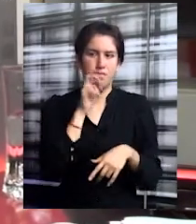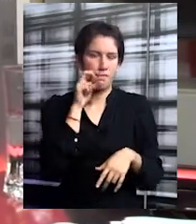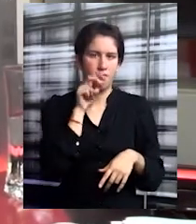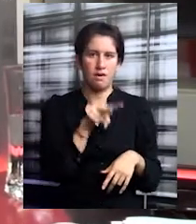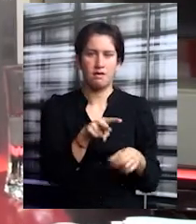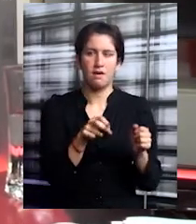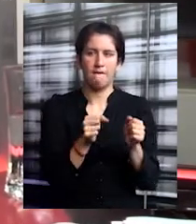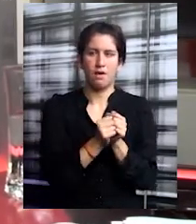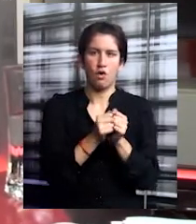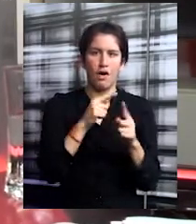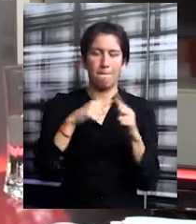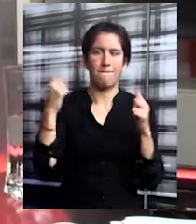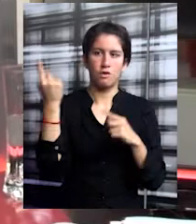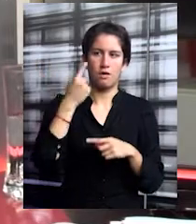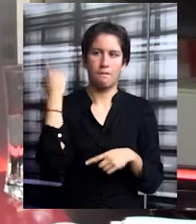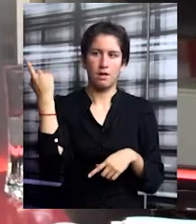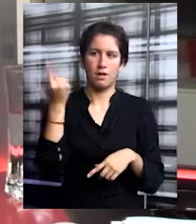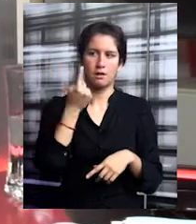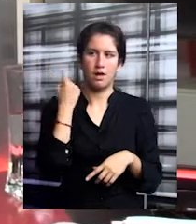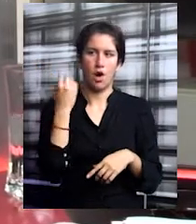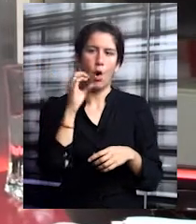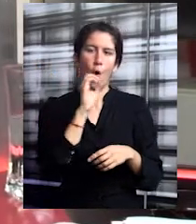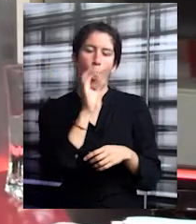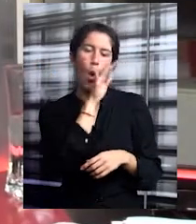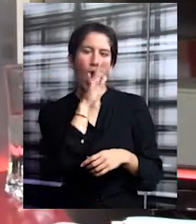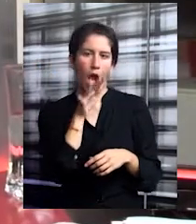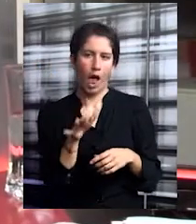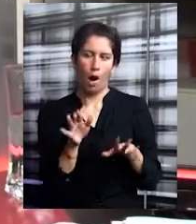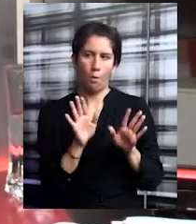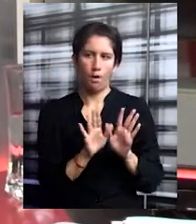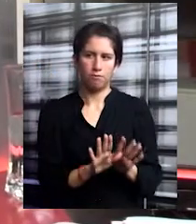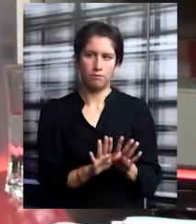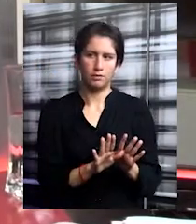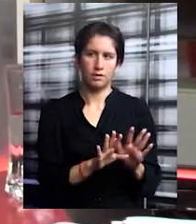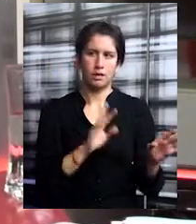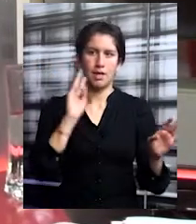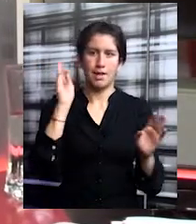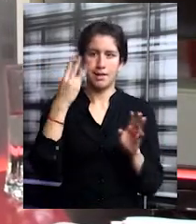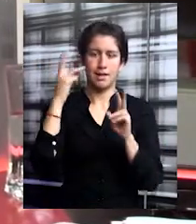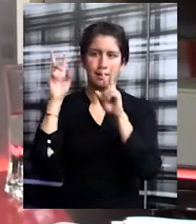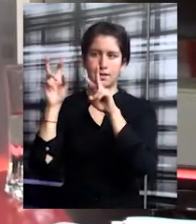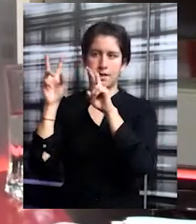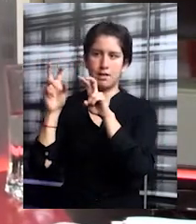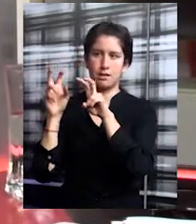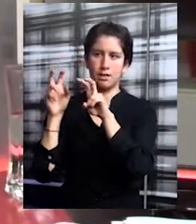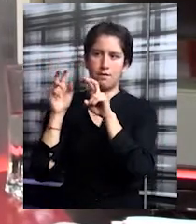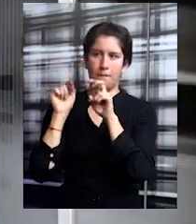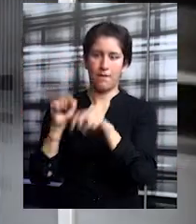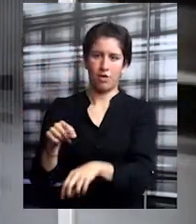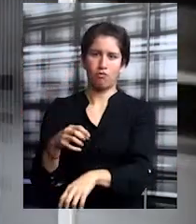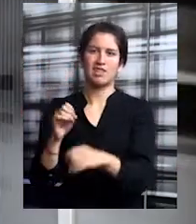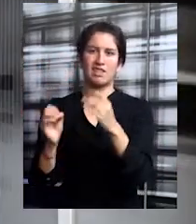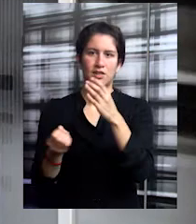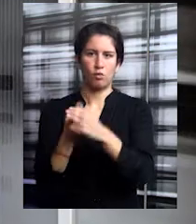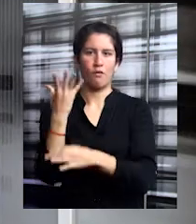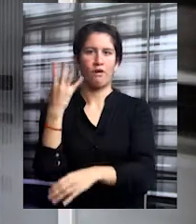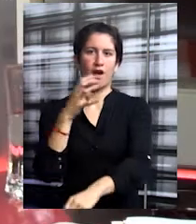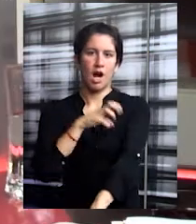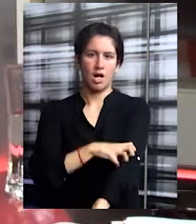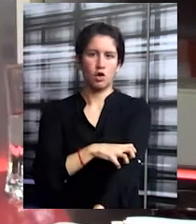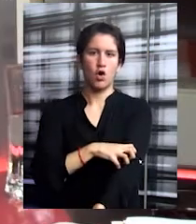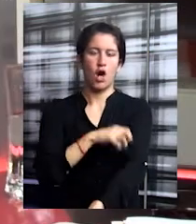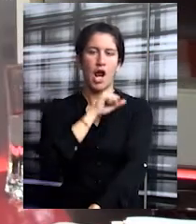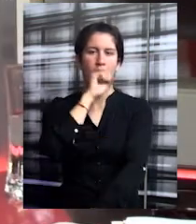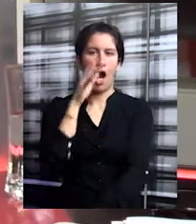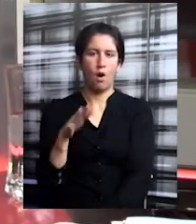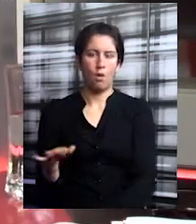ambiente o lo que tiene que ver con el agua. Y nuestro tercer tema es si queremos o no queremos una región Aconcagua. Hoy día me preguntaban en una entrevista, pero si eso es obvio, ¿qué es lo que